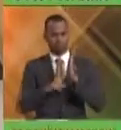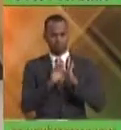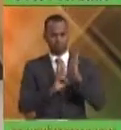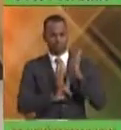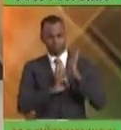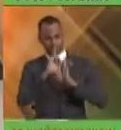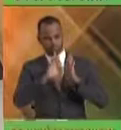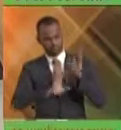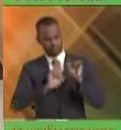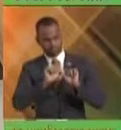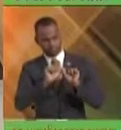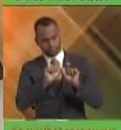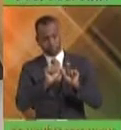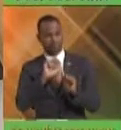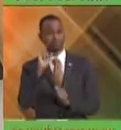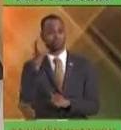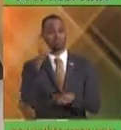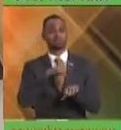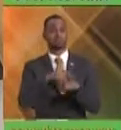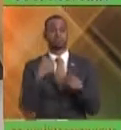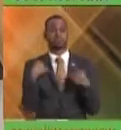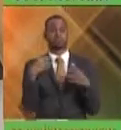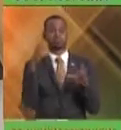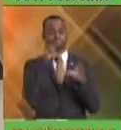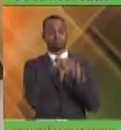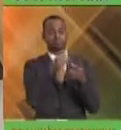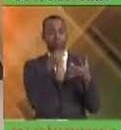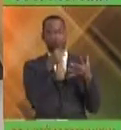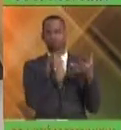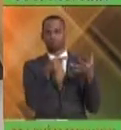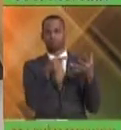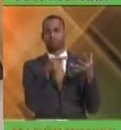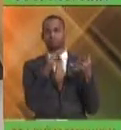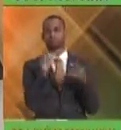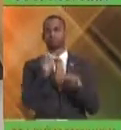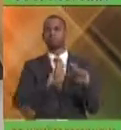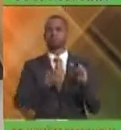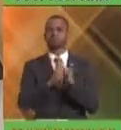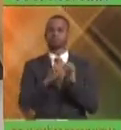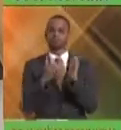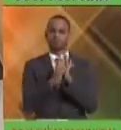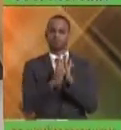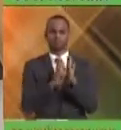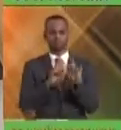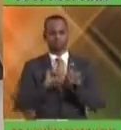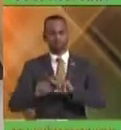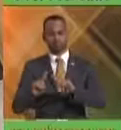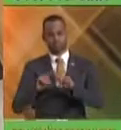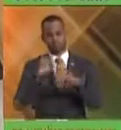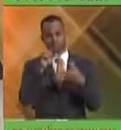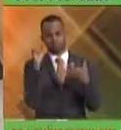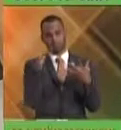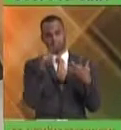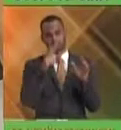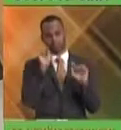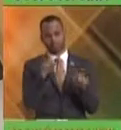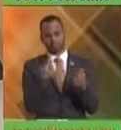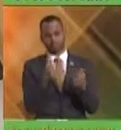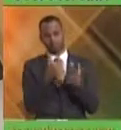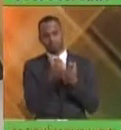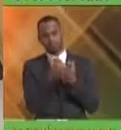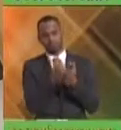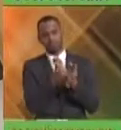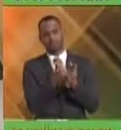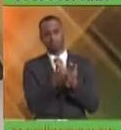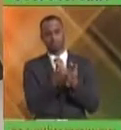en los cuales por primera vez aparecen reflejadas las personas con discapacidad en los diferentes ámbitos y esto puede esto ayuda